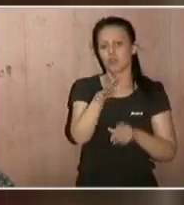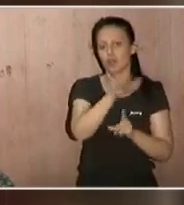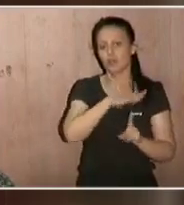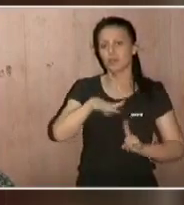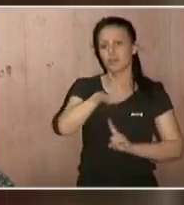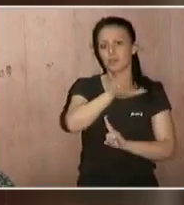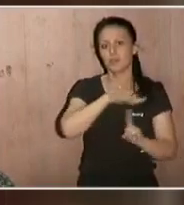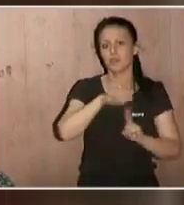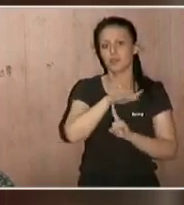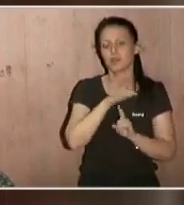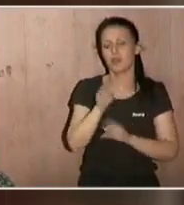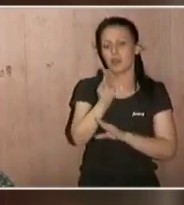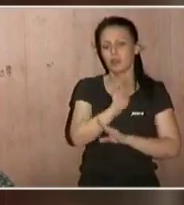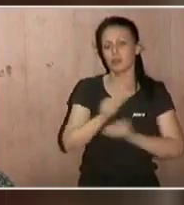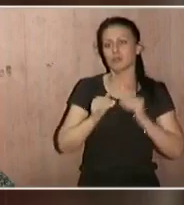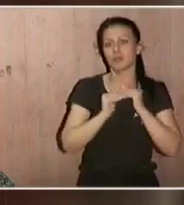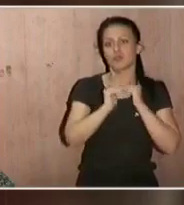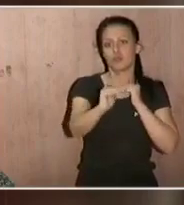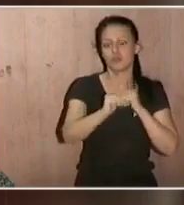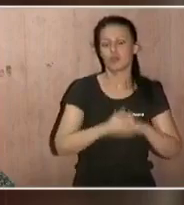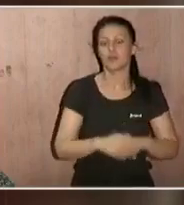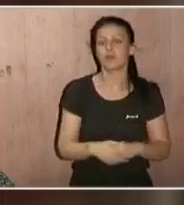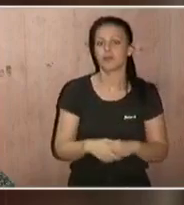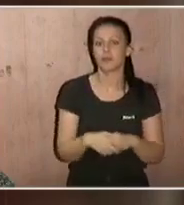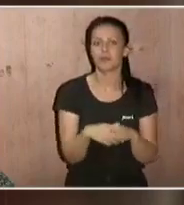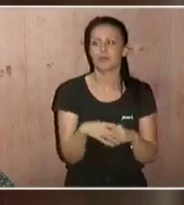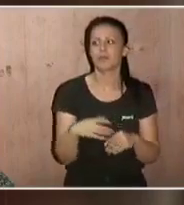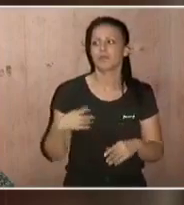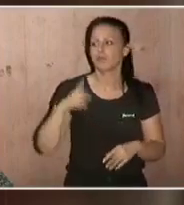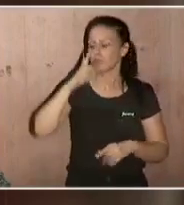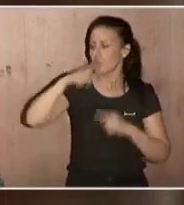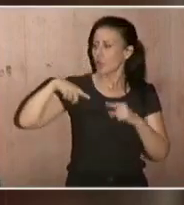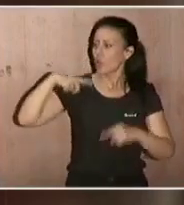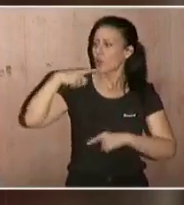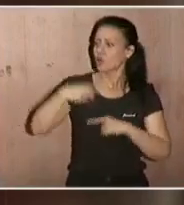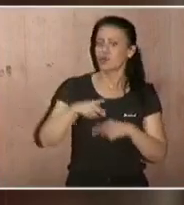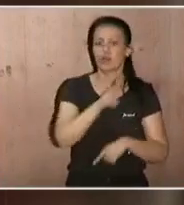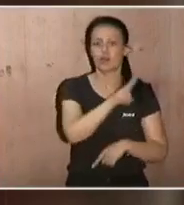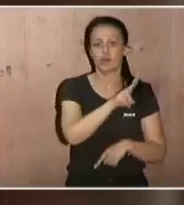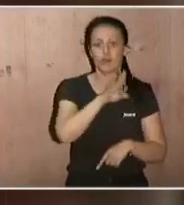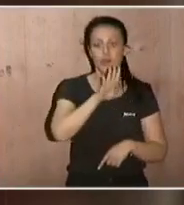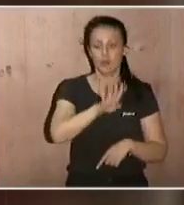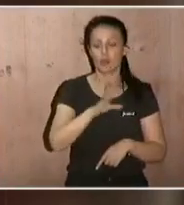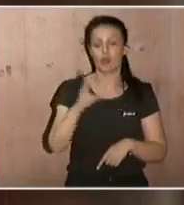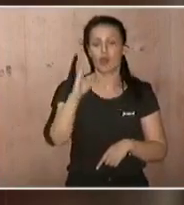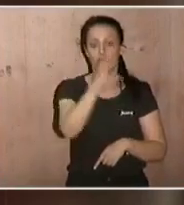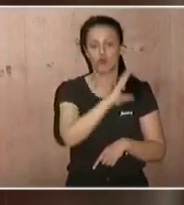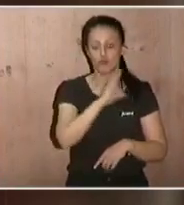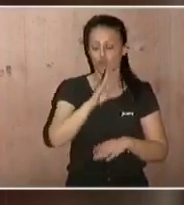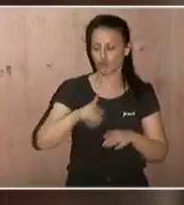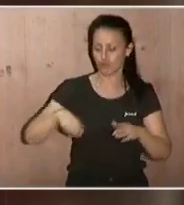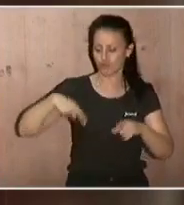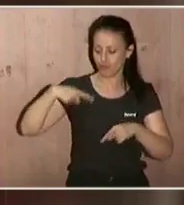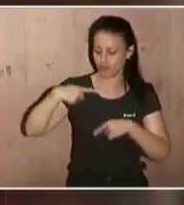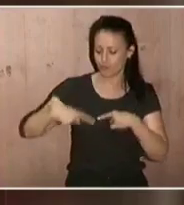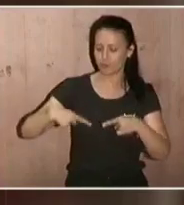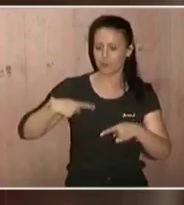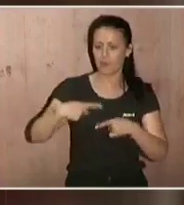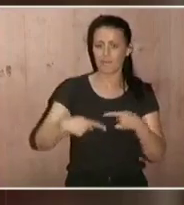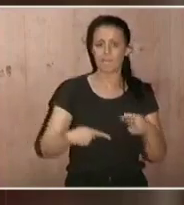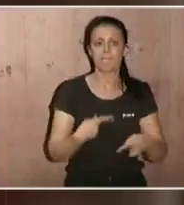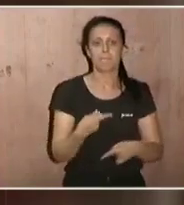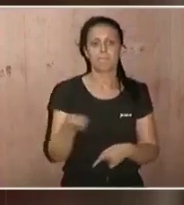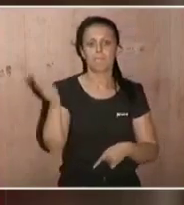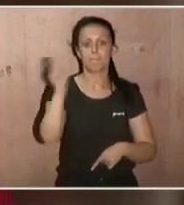de la Sostenibilidad. Año tras año, durante 24 cursos académicos, en el mes de mayo se